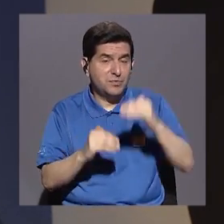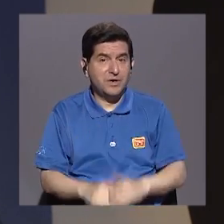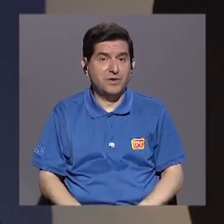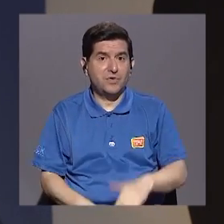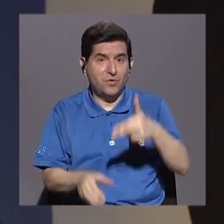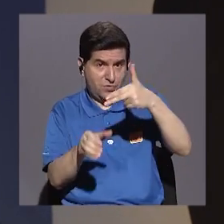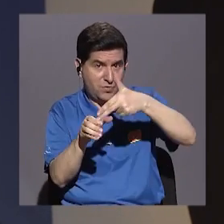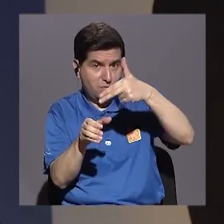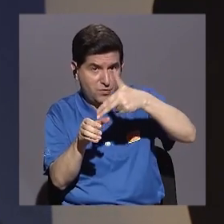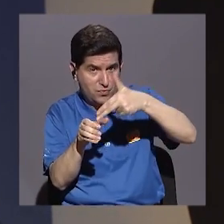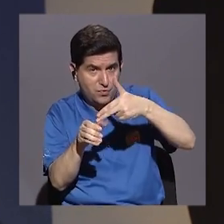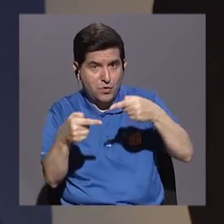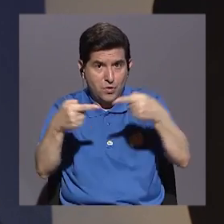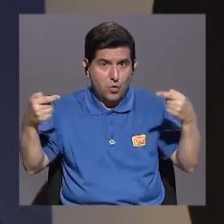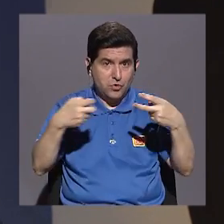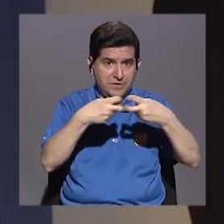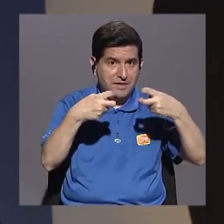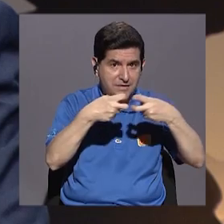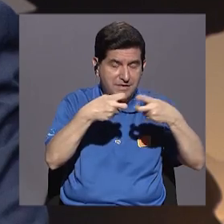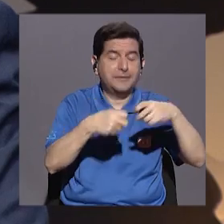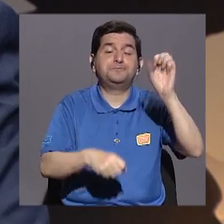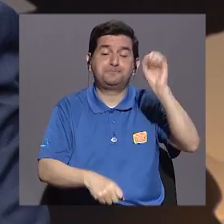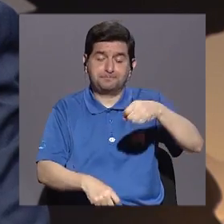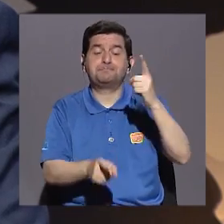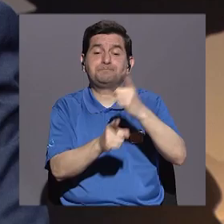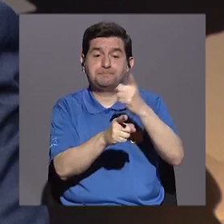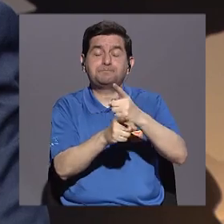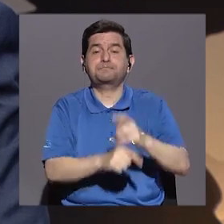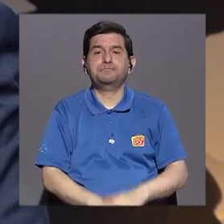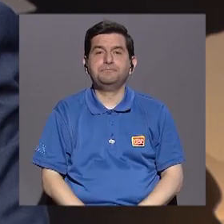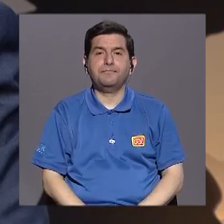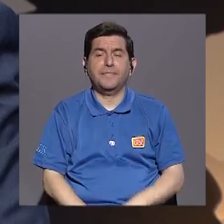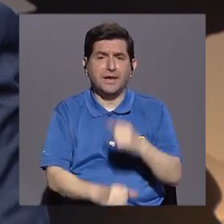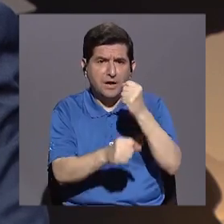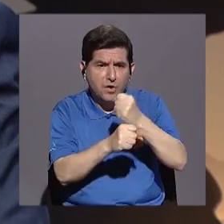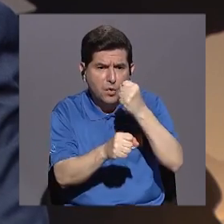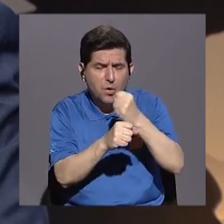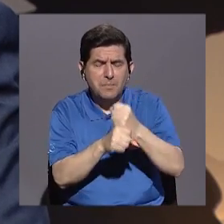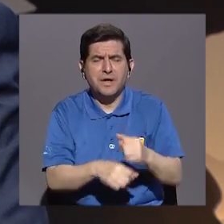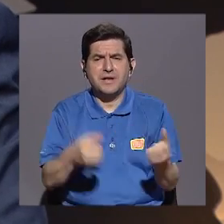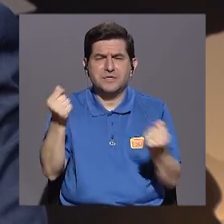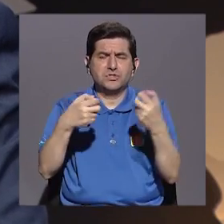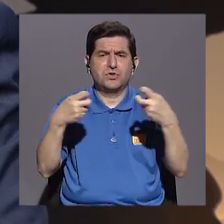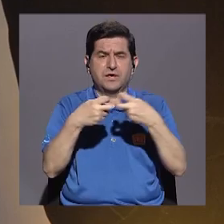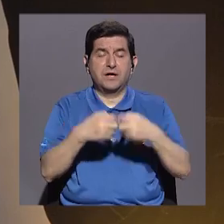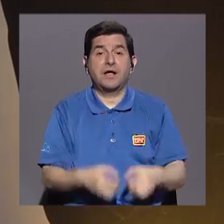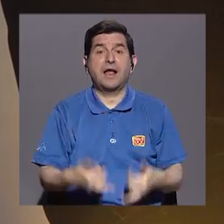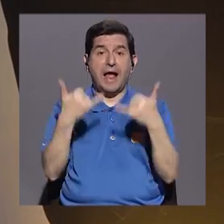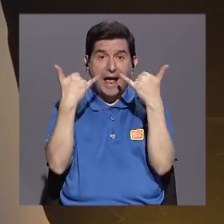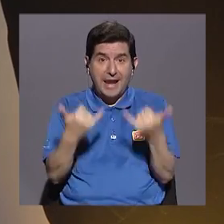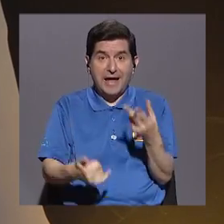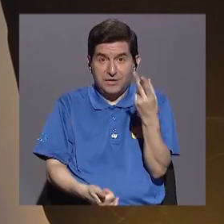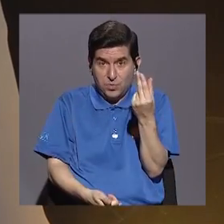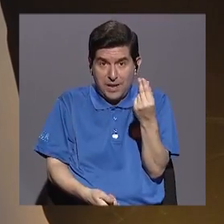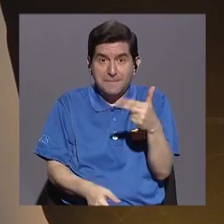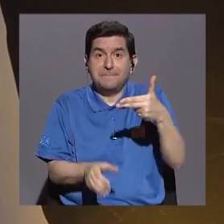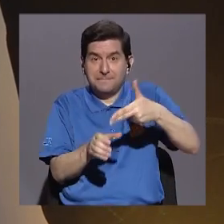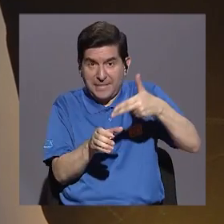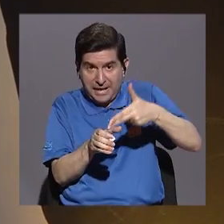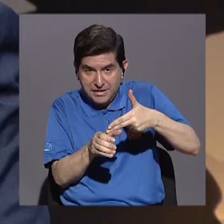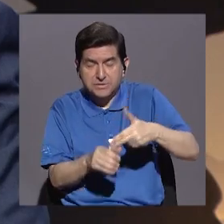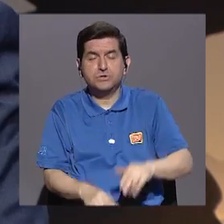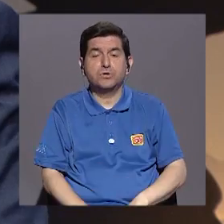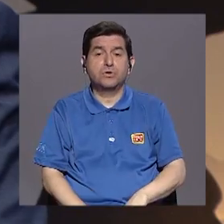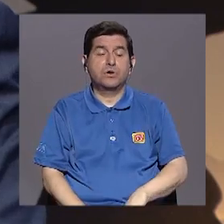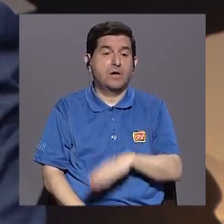motor de combustión exactamente la operación del vehículo era los ingresos actuales del petróleo que los precios actuales